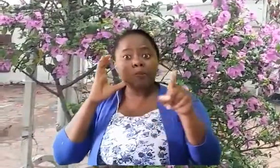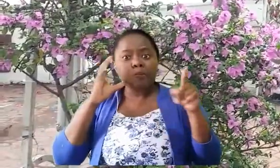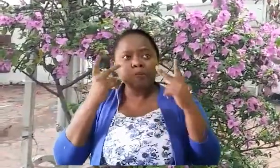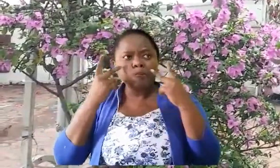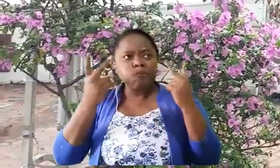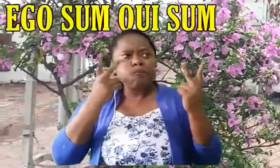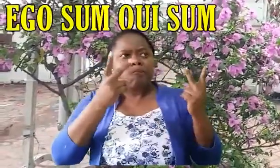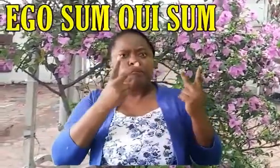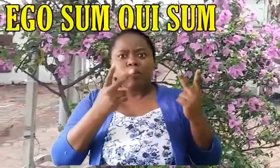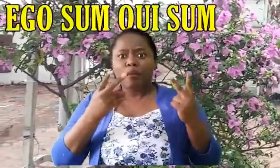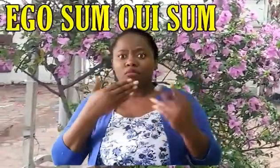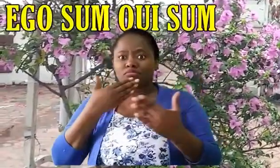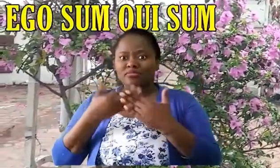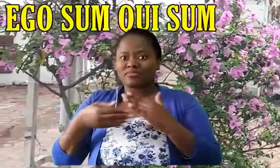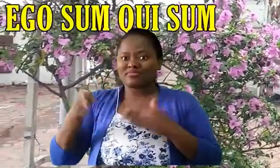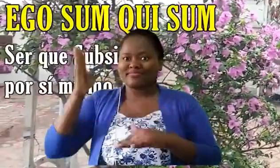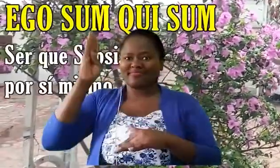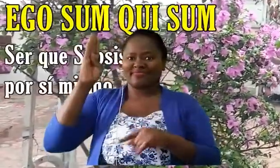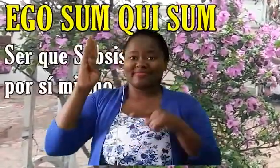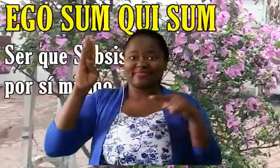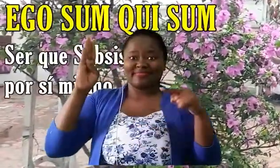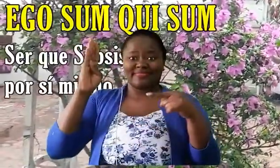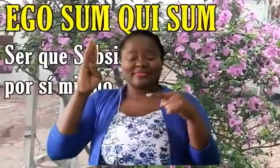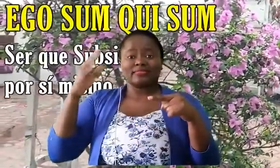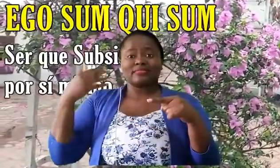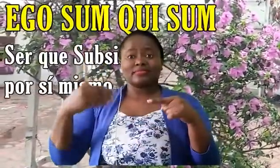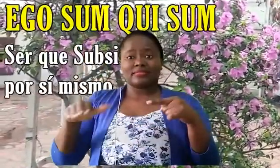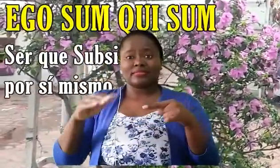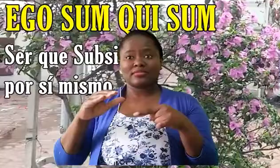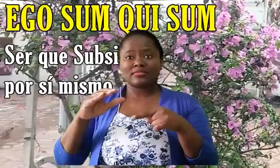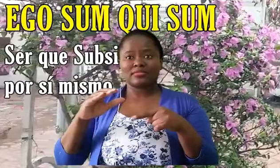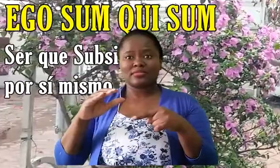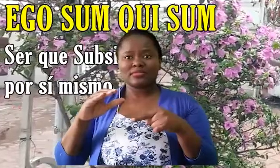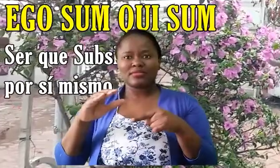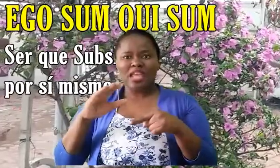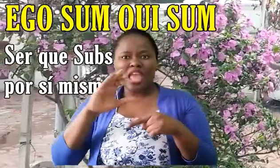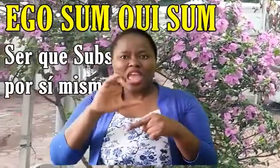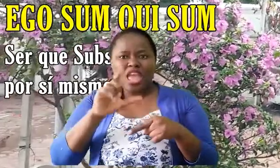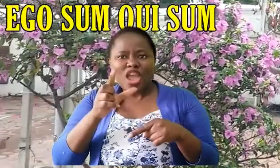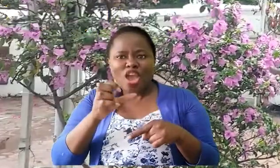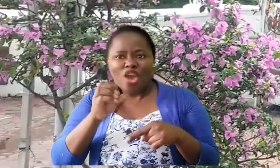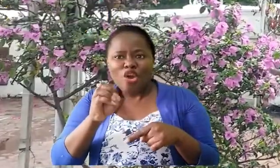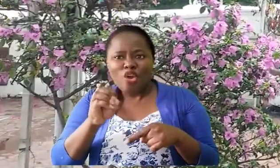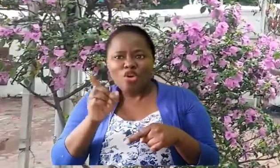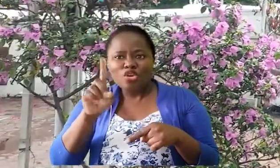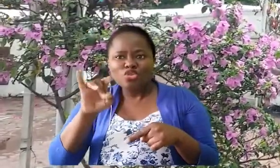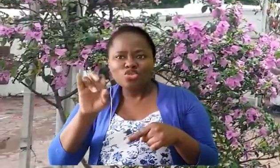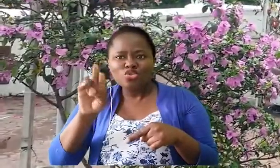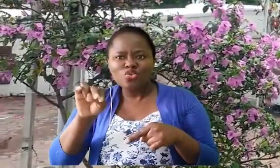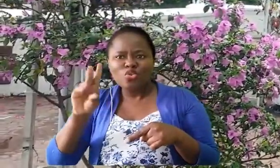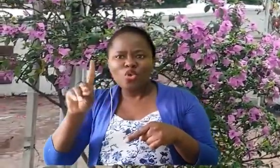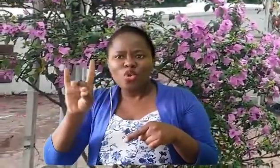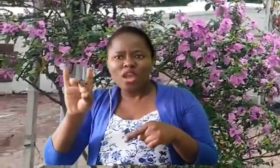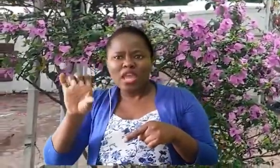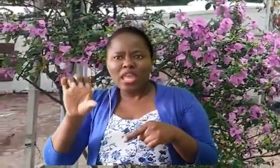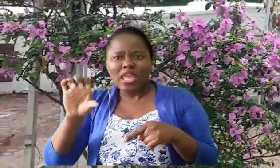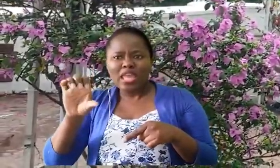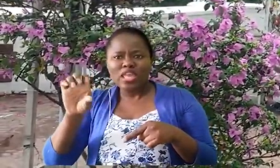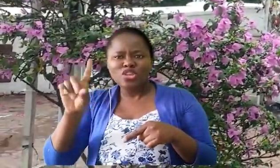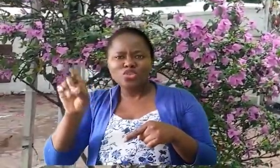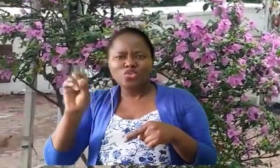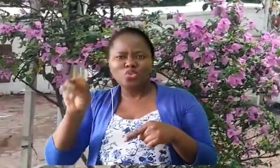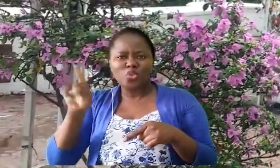Él es el ego sum qui sum, él es el ser que existe por sí mismo, no depende de nadie, él es